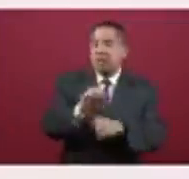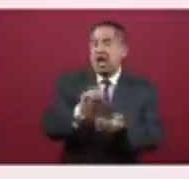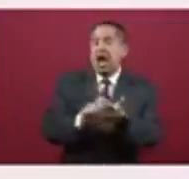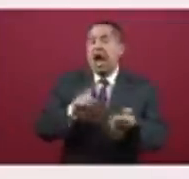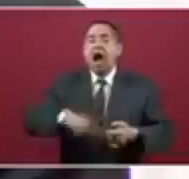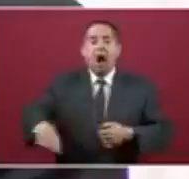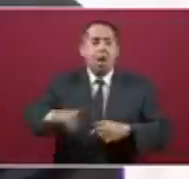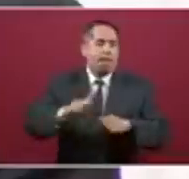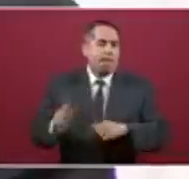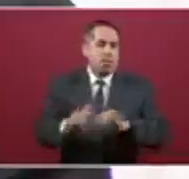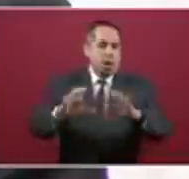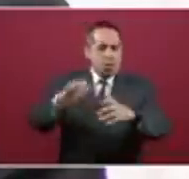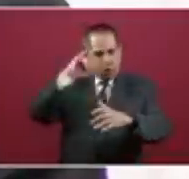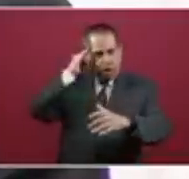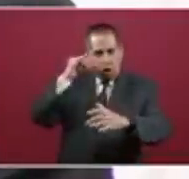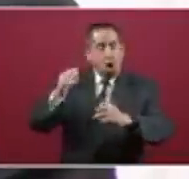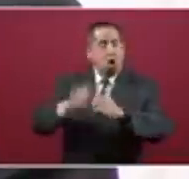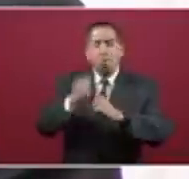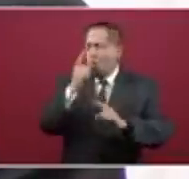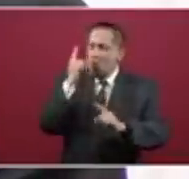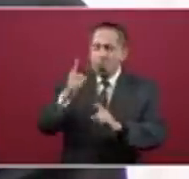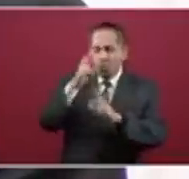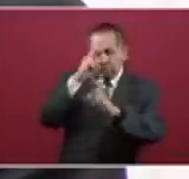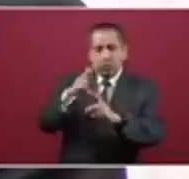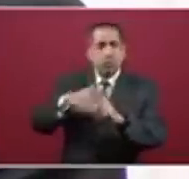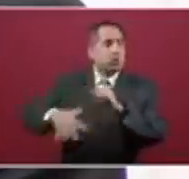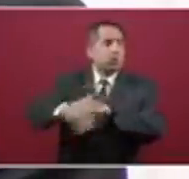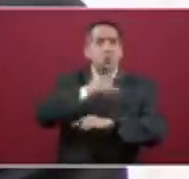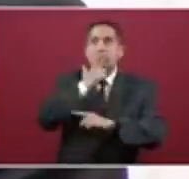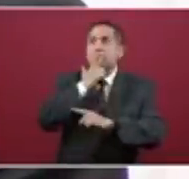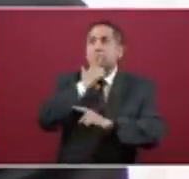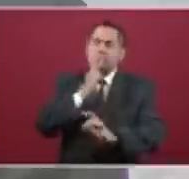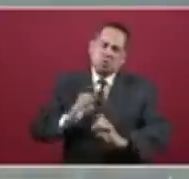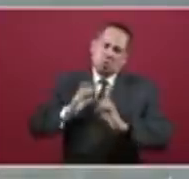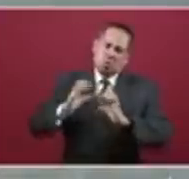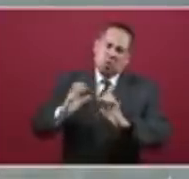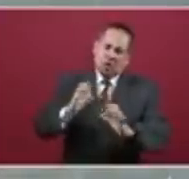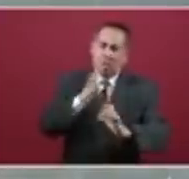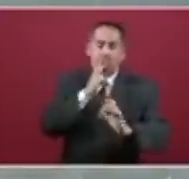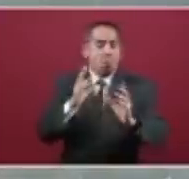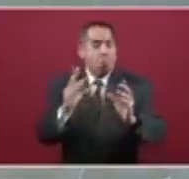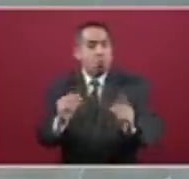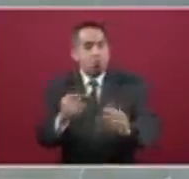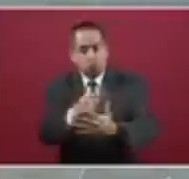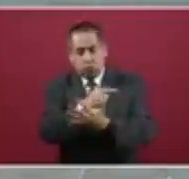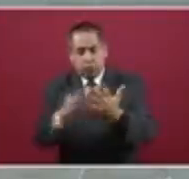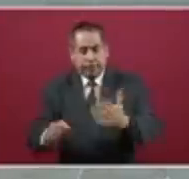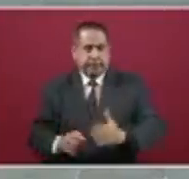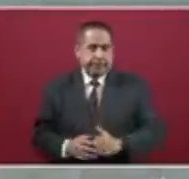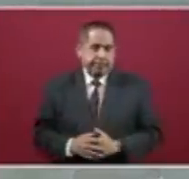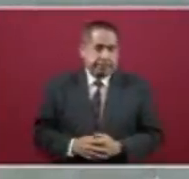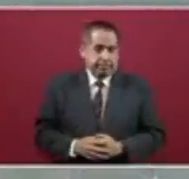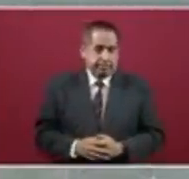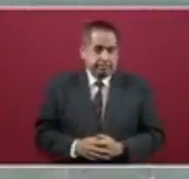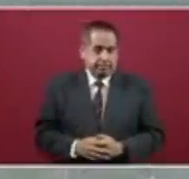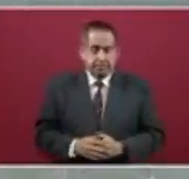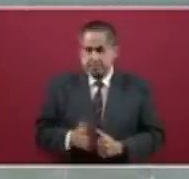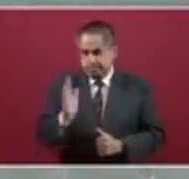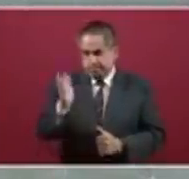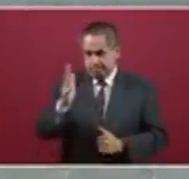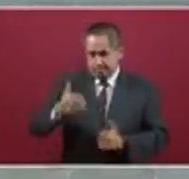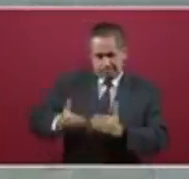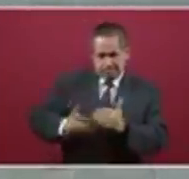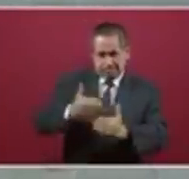y con absoluto respeto al medio ambiente hemos avanzado en el proyecto de